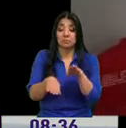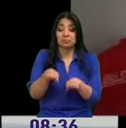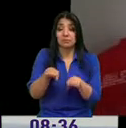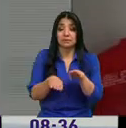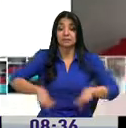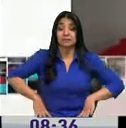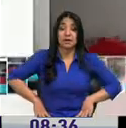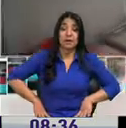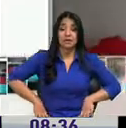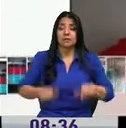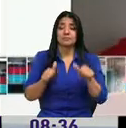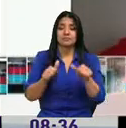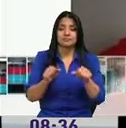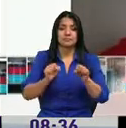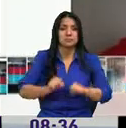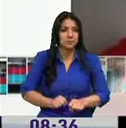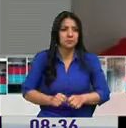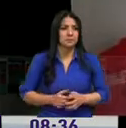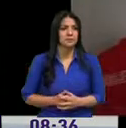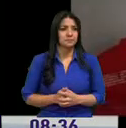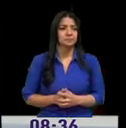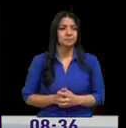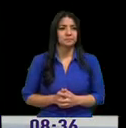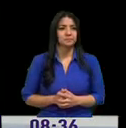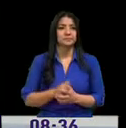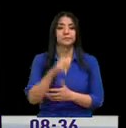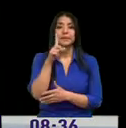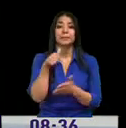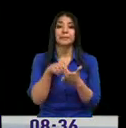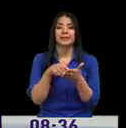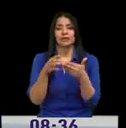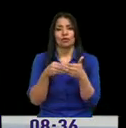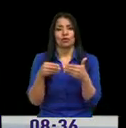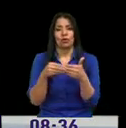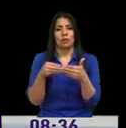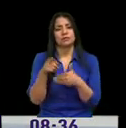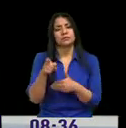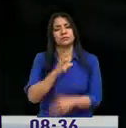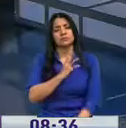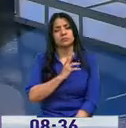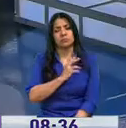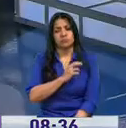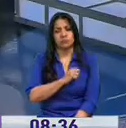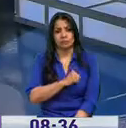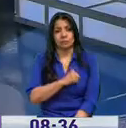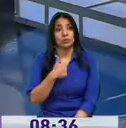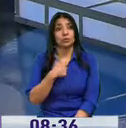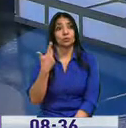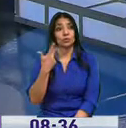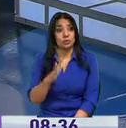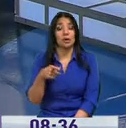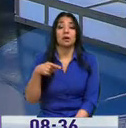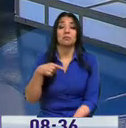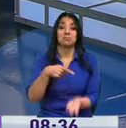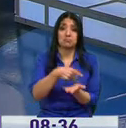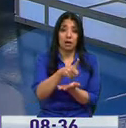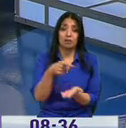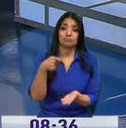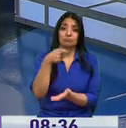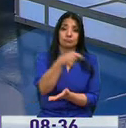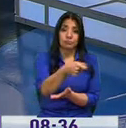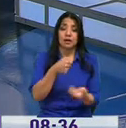que esté bien su patita y también su caderita. Está sufriendo mucho, mucho el animalito. Nosotros ya hemos colaborado también, pero